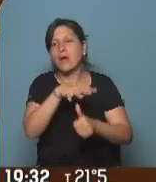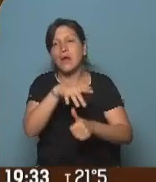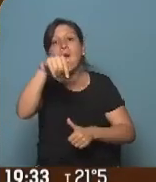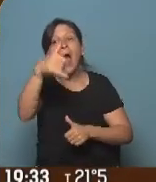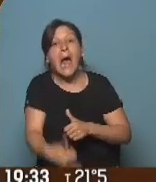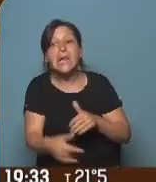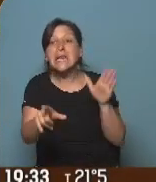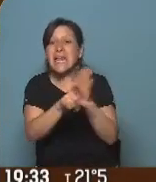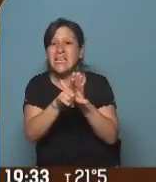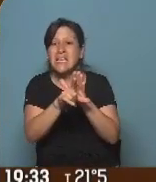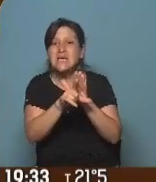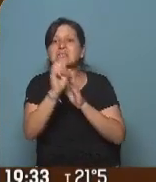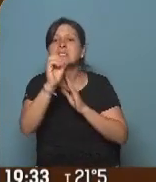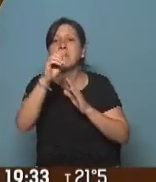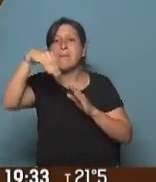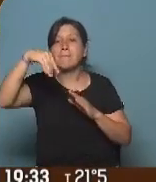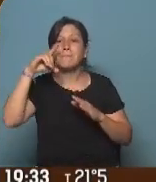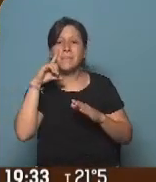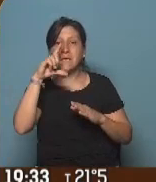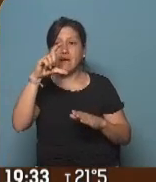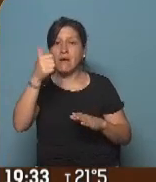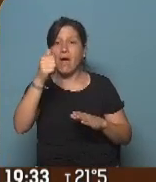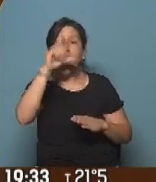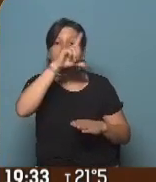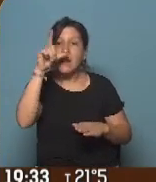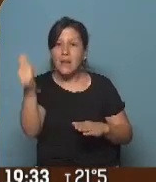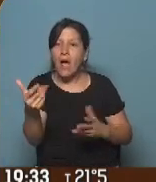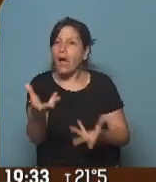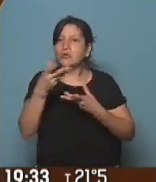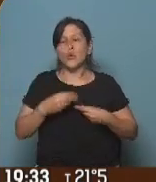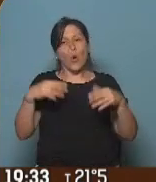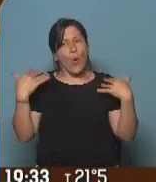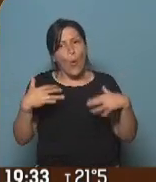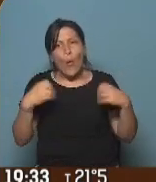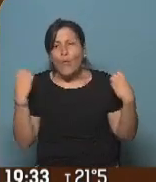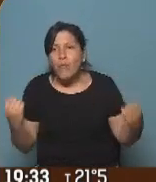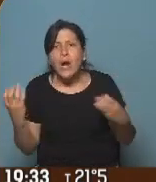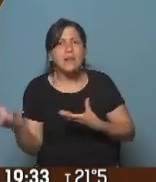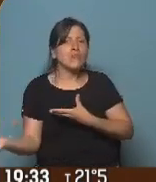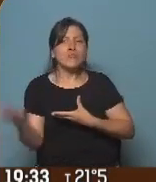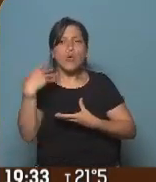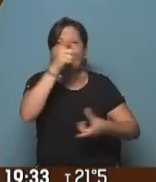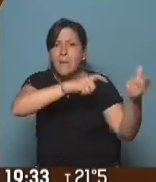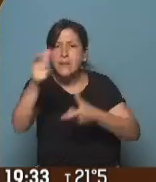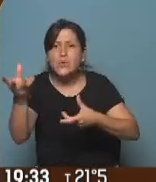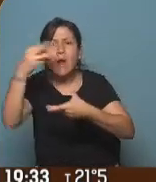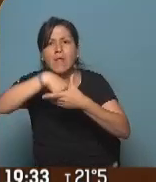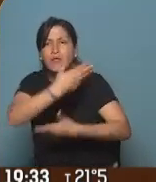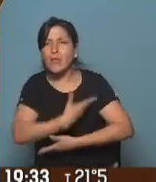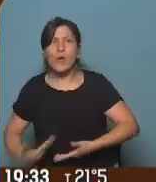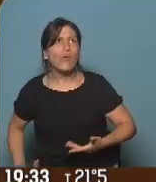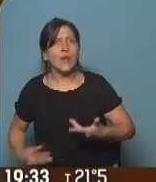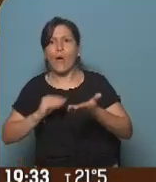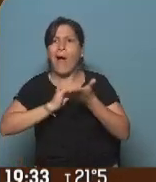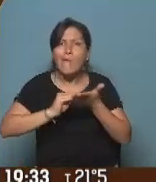micaela o sea esta ley nos va a ayudar muchísimo para que todos los efectores de la justicia los jueces las juezas abogados